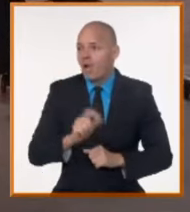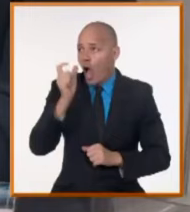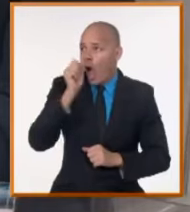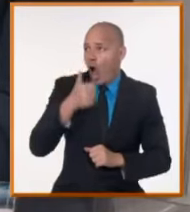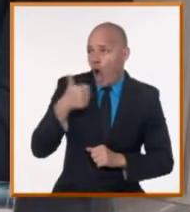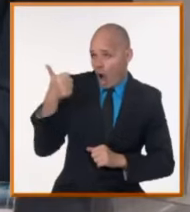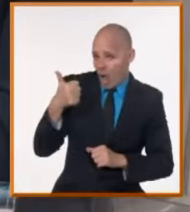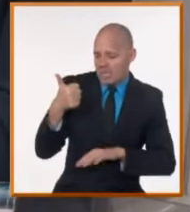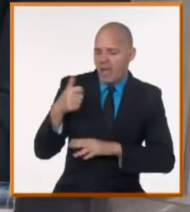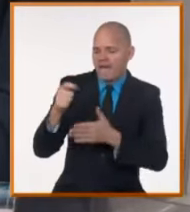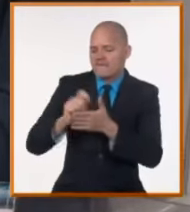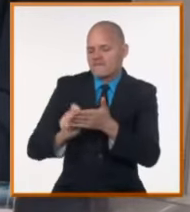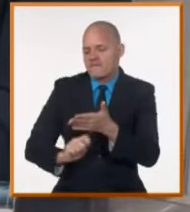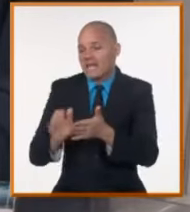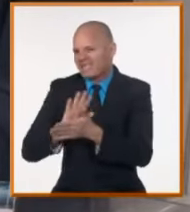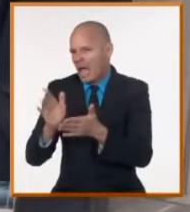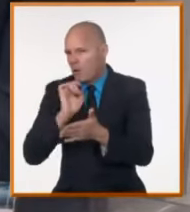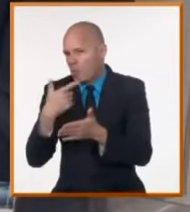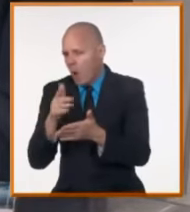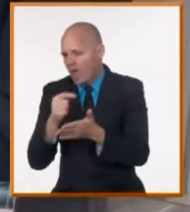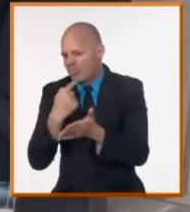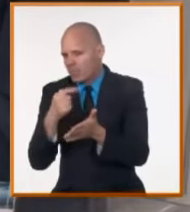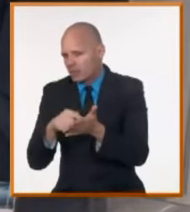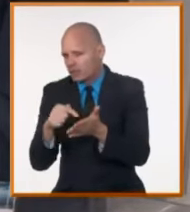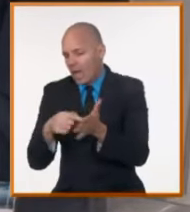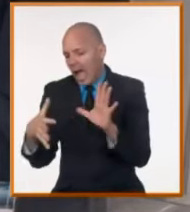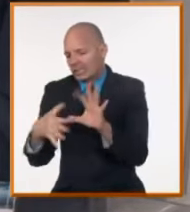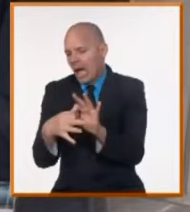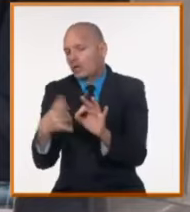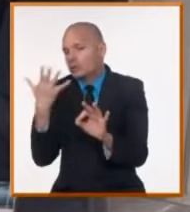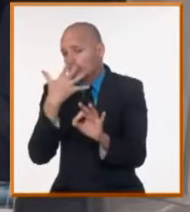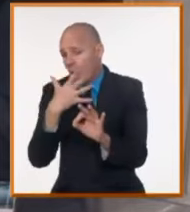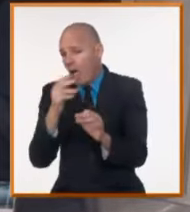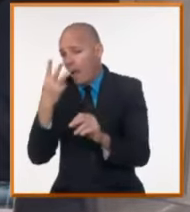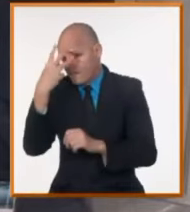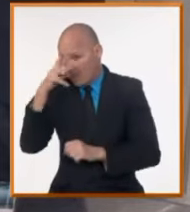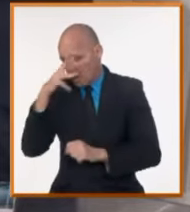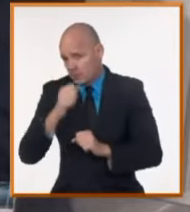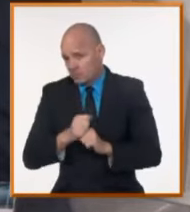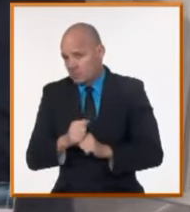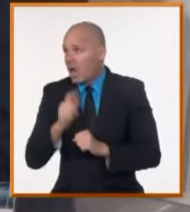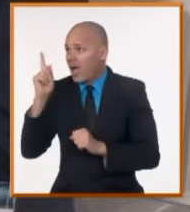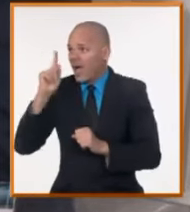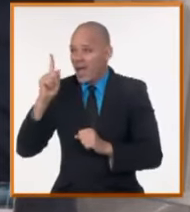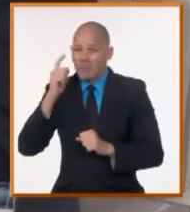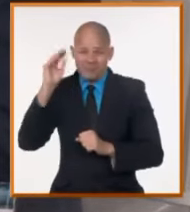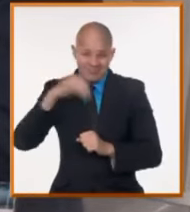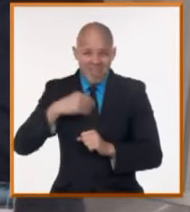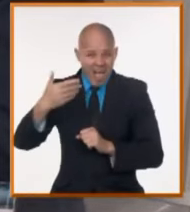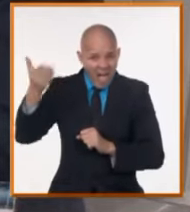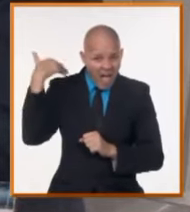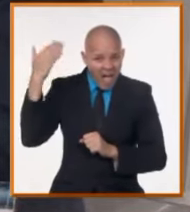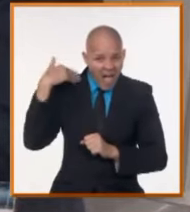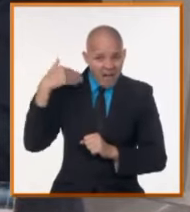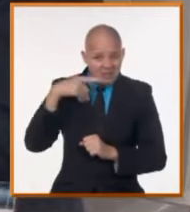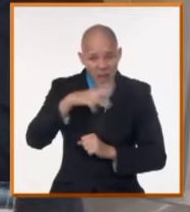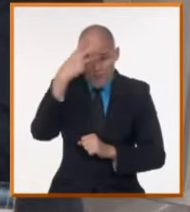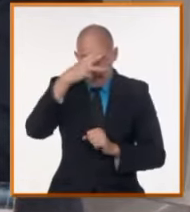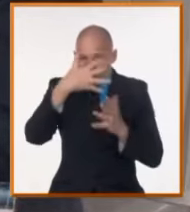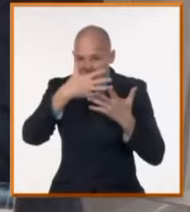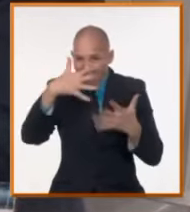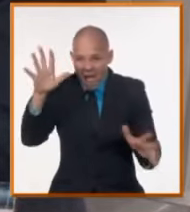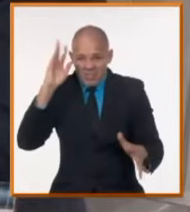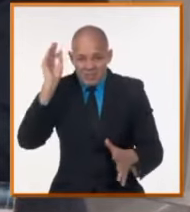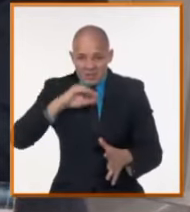ya estaba en juego México. Y bueno, después vino la guerra contra México, le arrebataron más del 50% de su territorio. Eso es